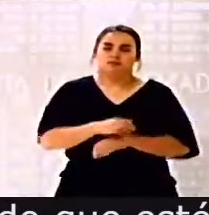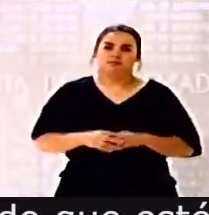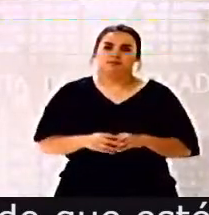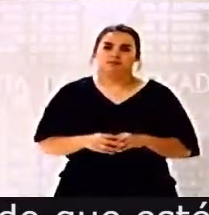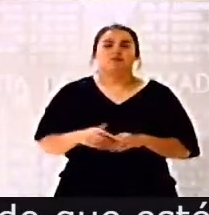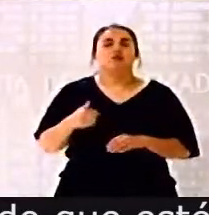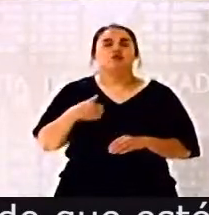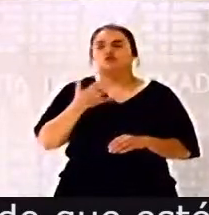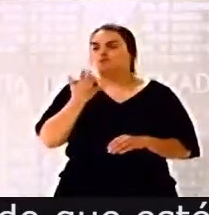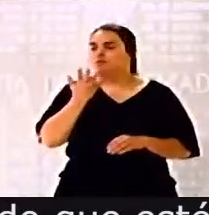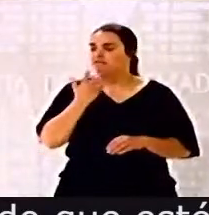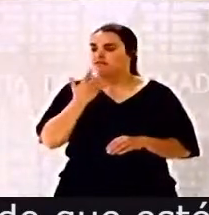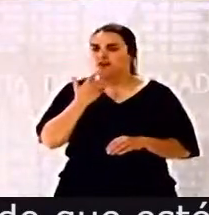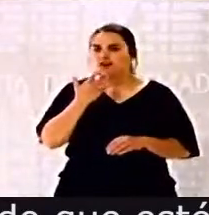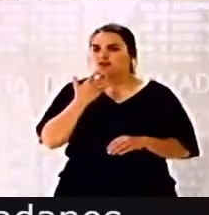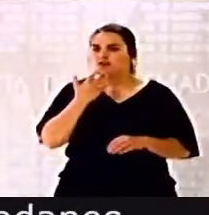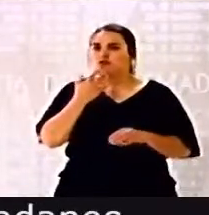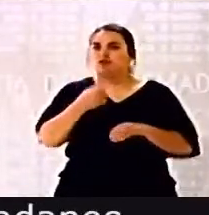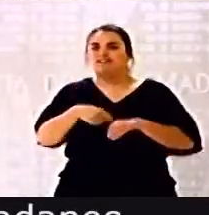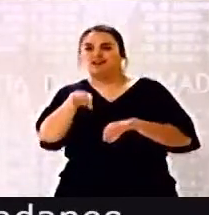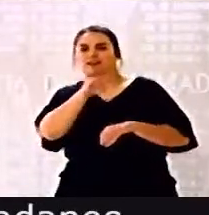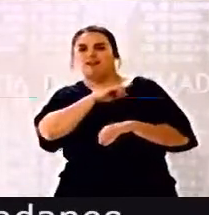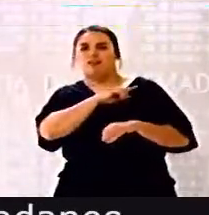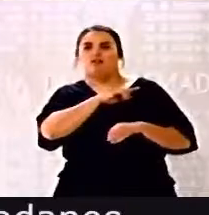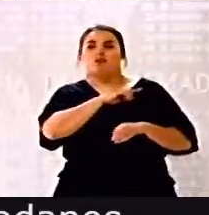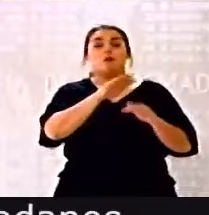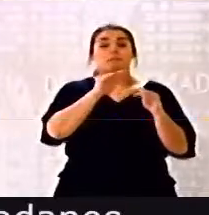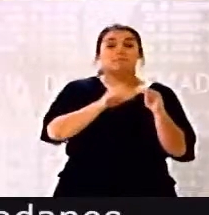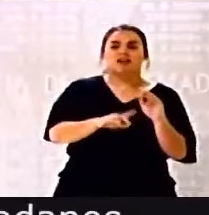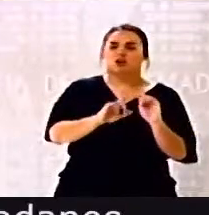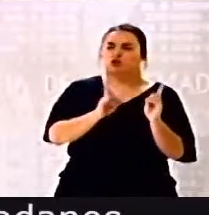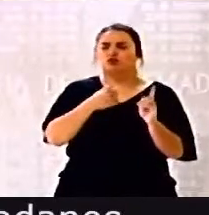yo prefiero pasarme que quedarme corto.